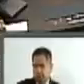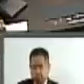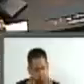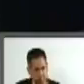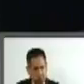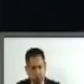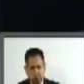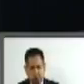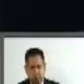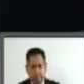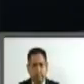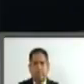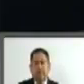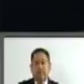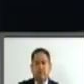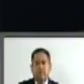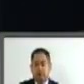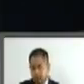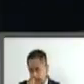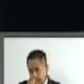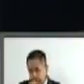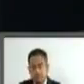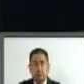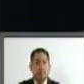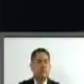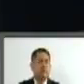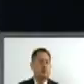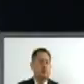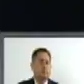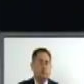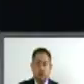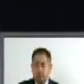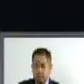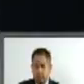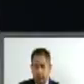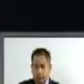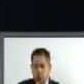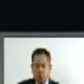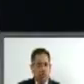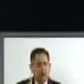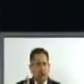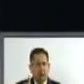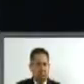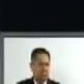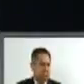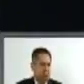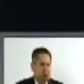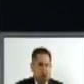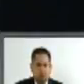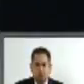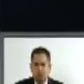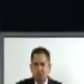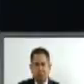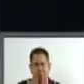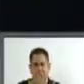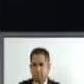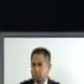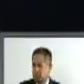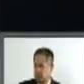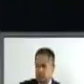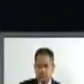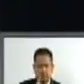formal. Al mismo tiempo, 2017 tiene una relevancia simbólica para ambos